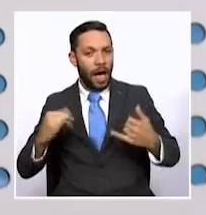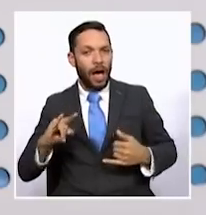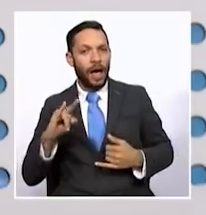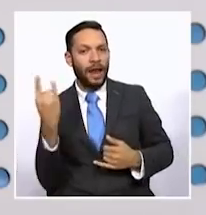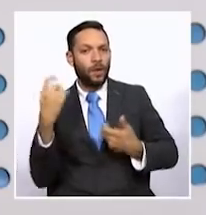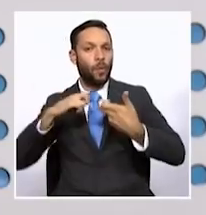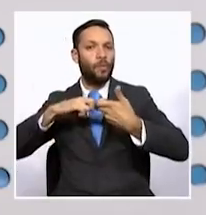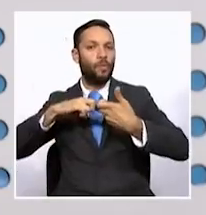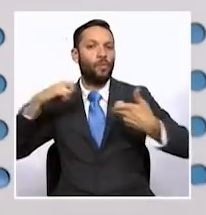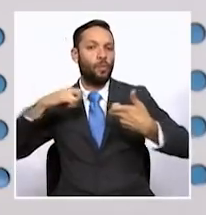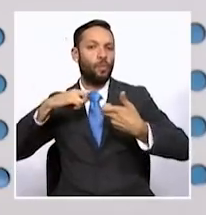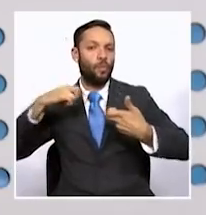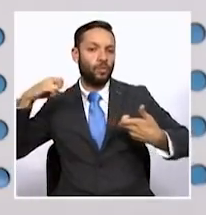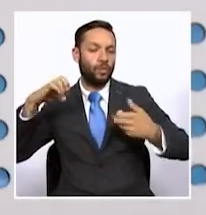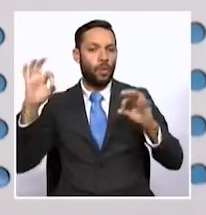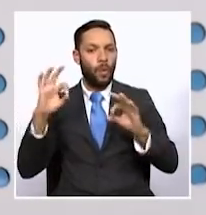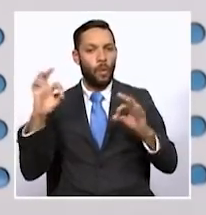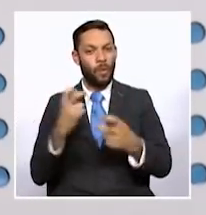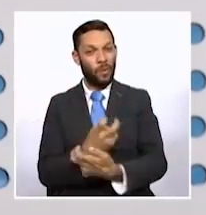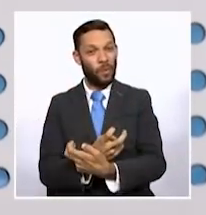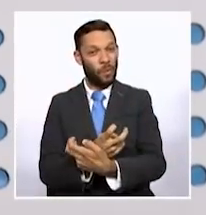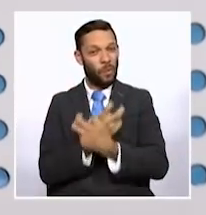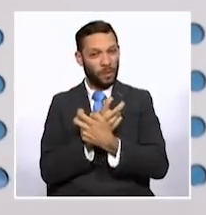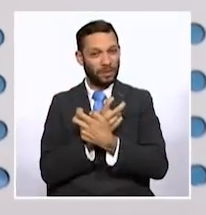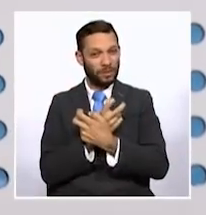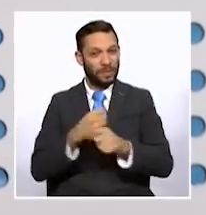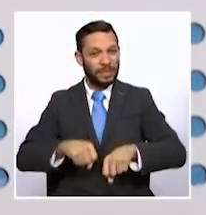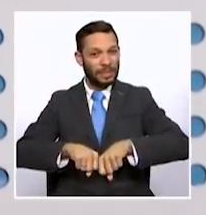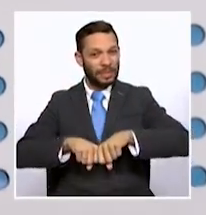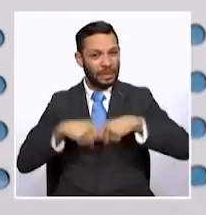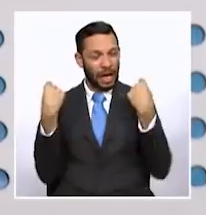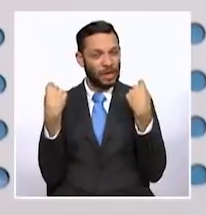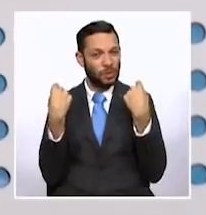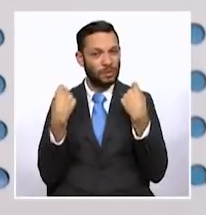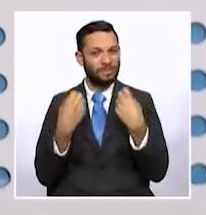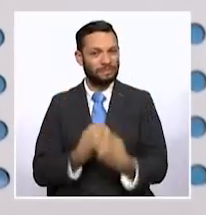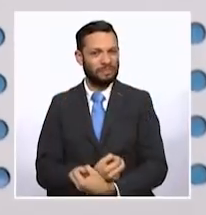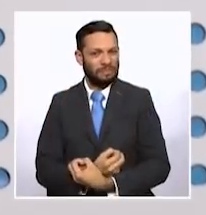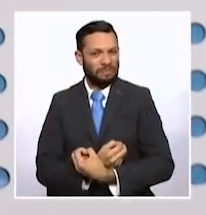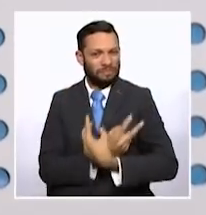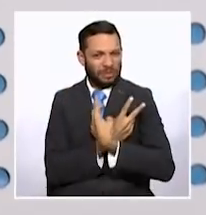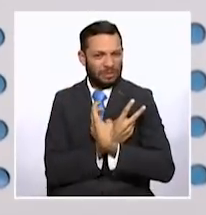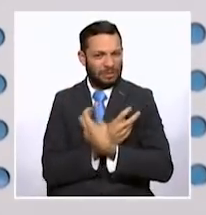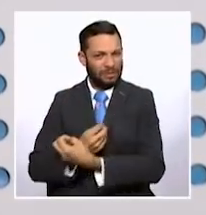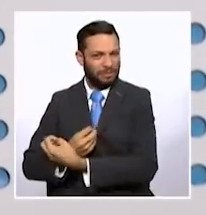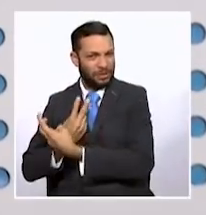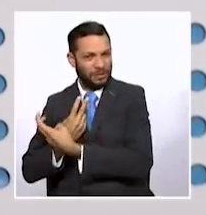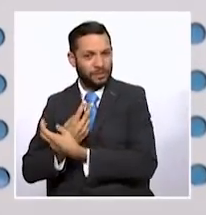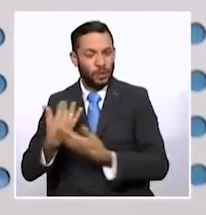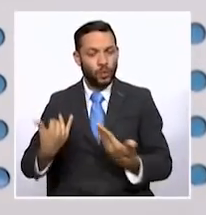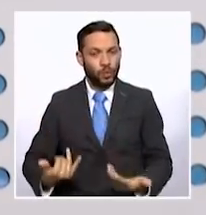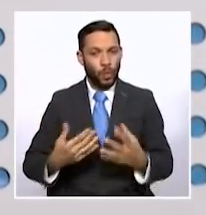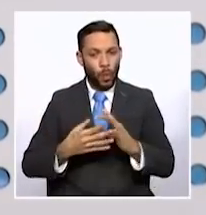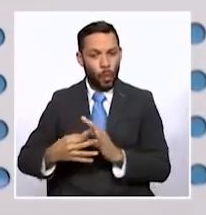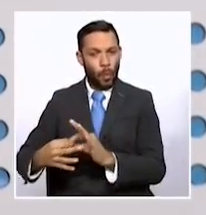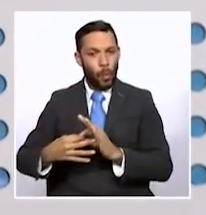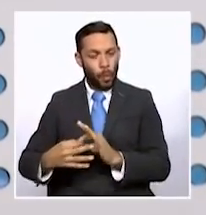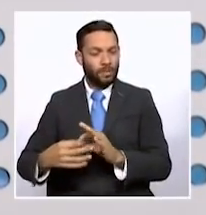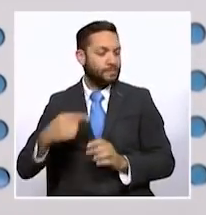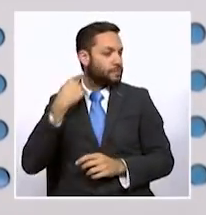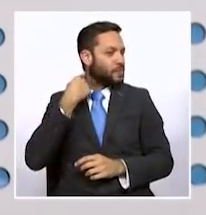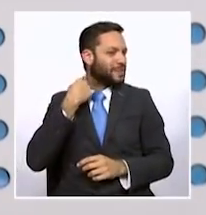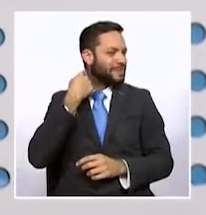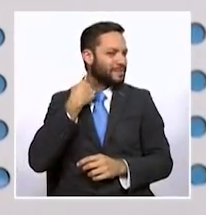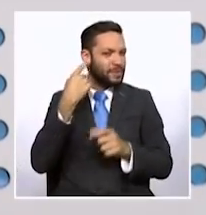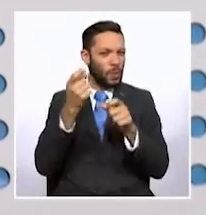osteoarticulares y osteomusculares. Entonces, principalmente tenemos manejo de patologías a todo nivel, incluso desde la columna cervical,